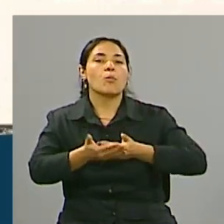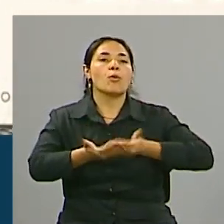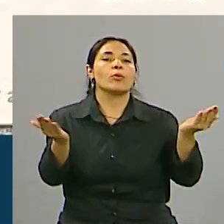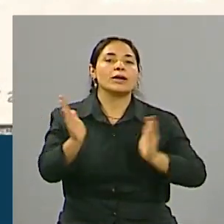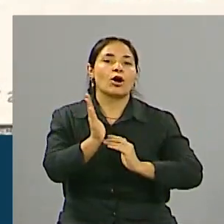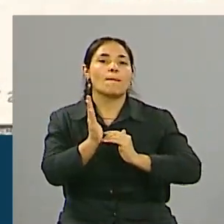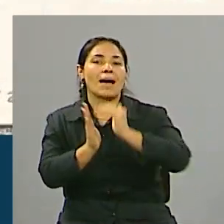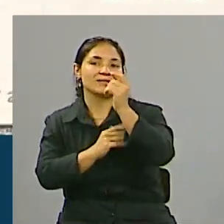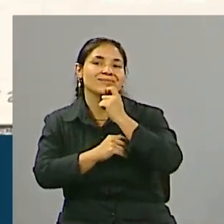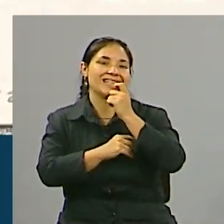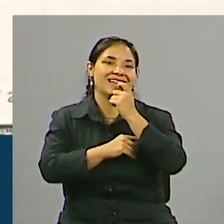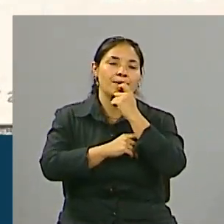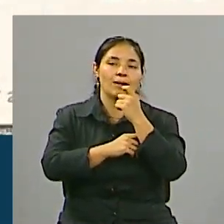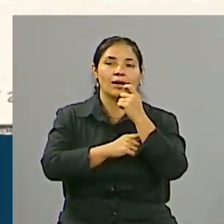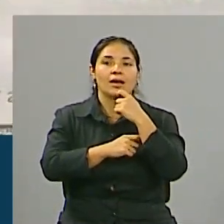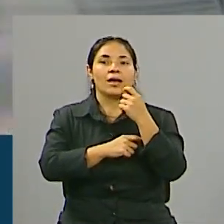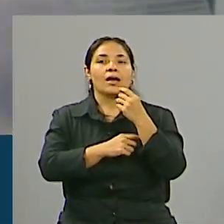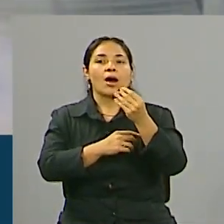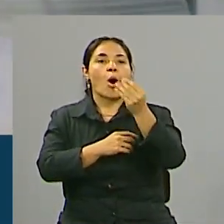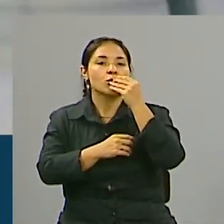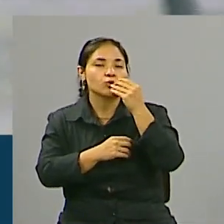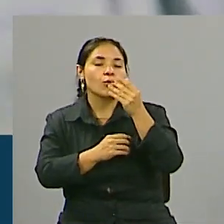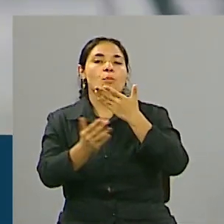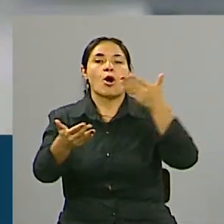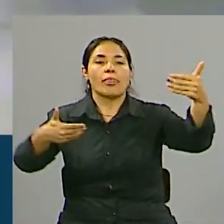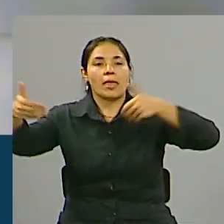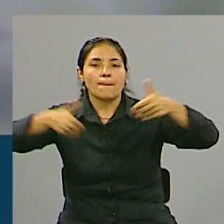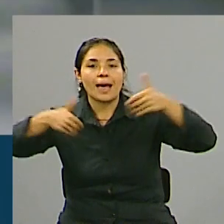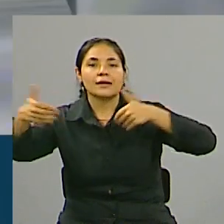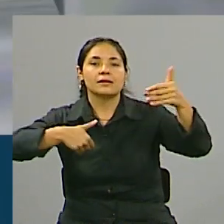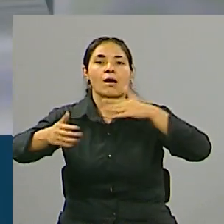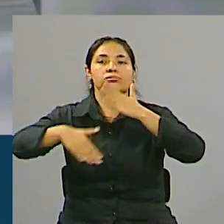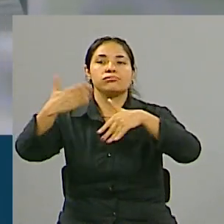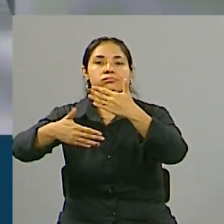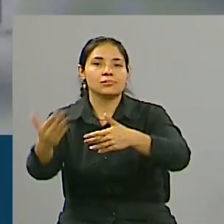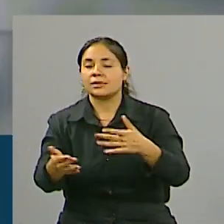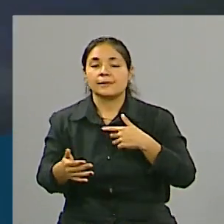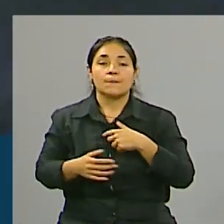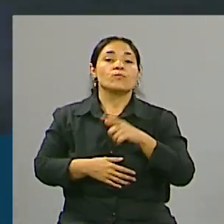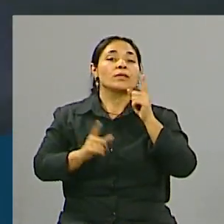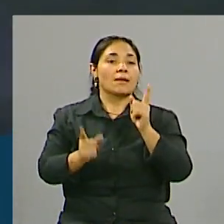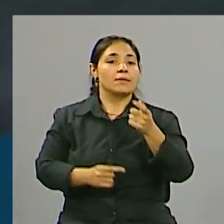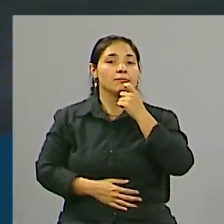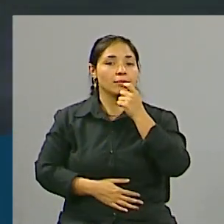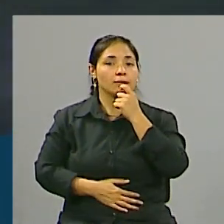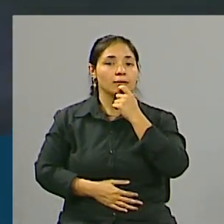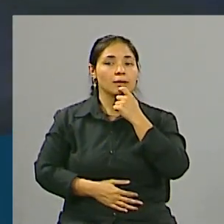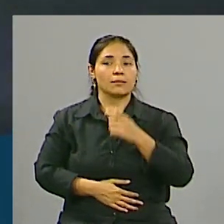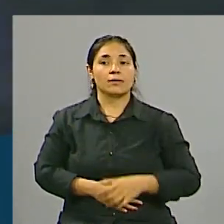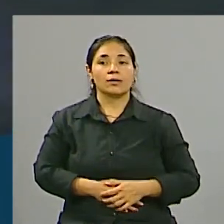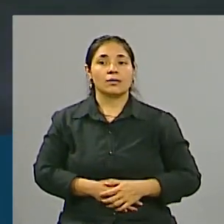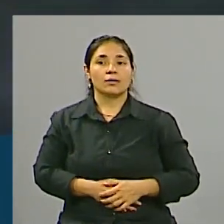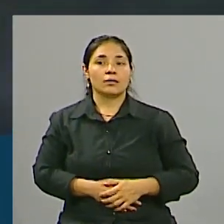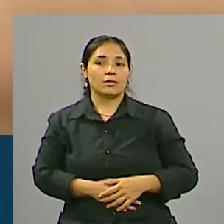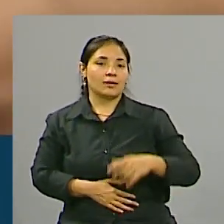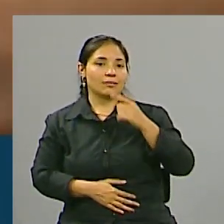ejemplo, dinamizar el consumo y la demanda y con ello el crecimiento. Perdería su capacidad de ser prestamista de